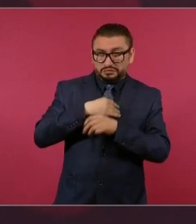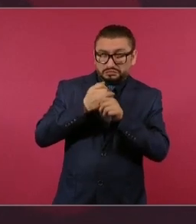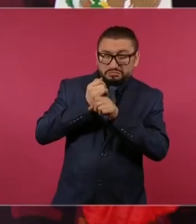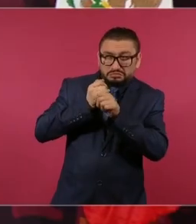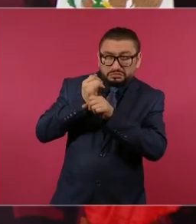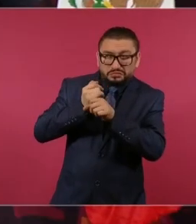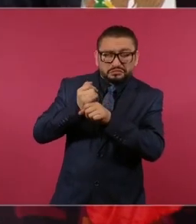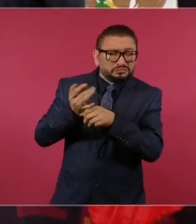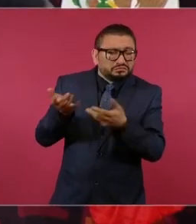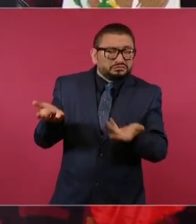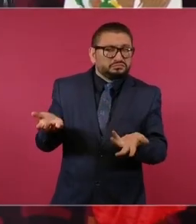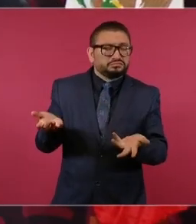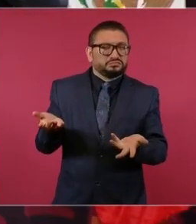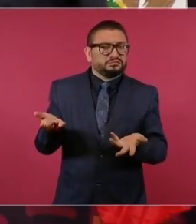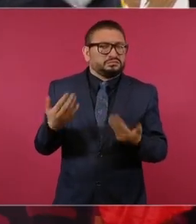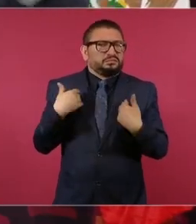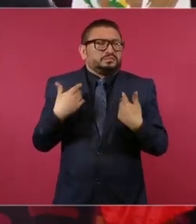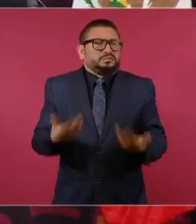si